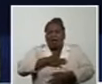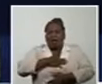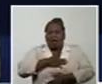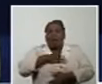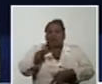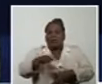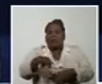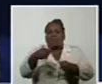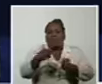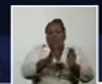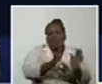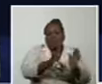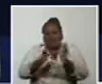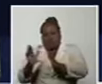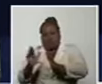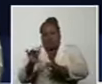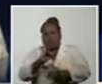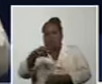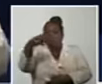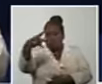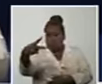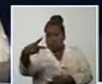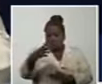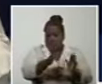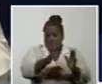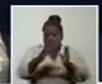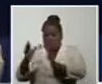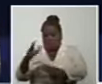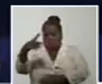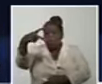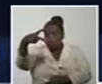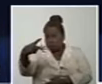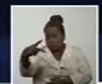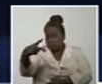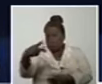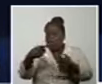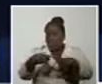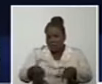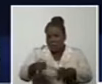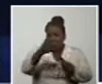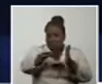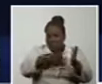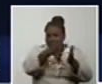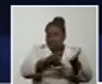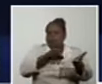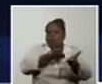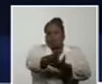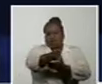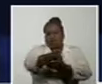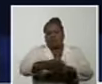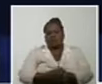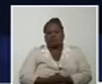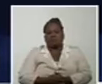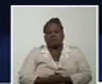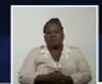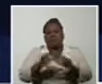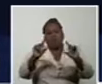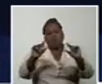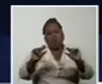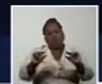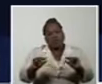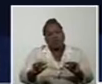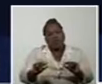decidido posponerla hasta que disminuyan la incidencia y las medidas